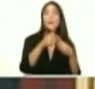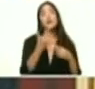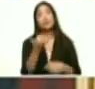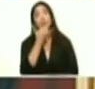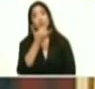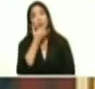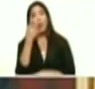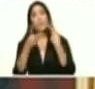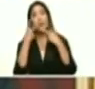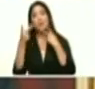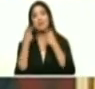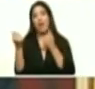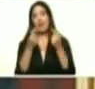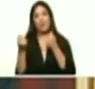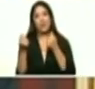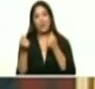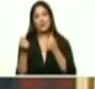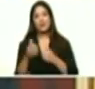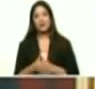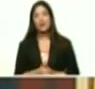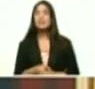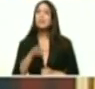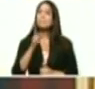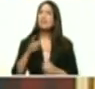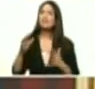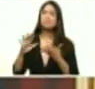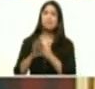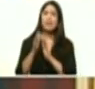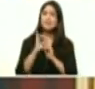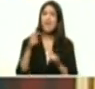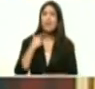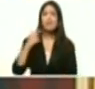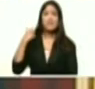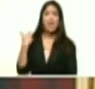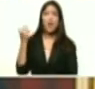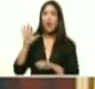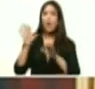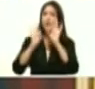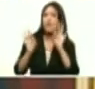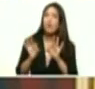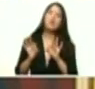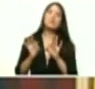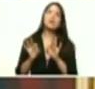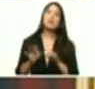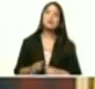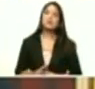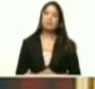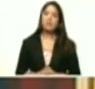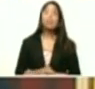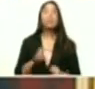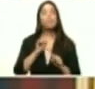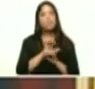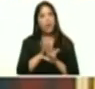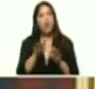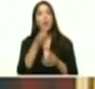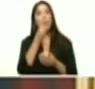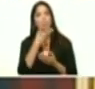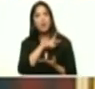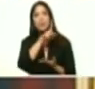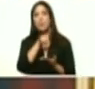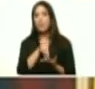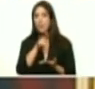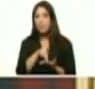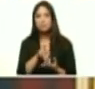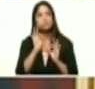Y el agotamiento de mecanismos que ya existieron y que cumplieron, sin lugar a dudas, cumplieron un papel. Él,